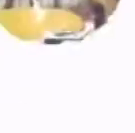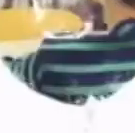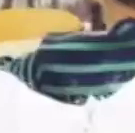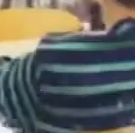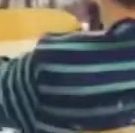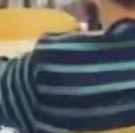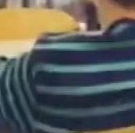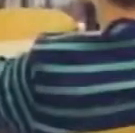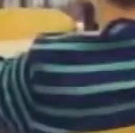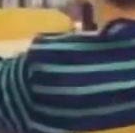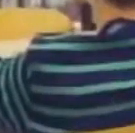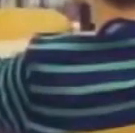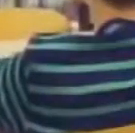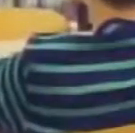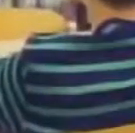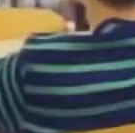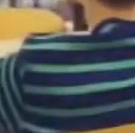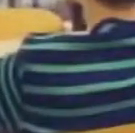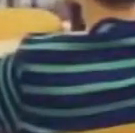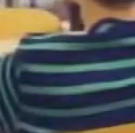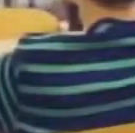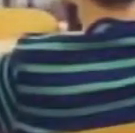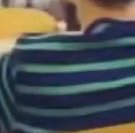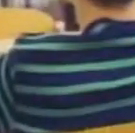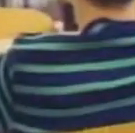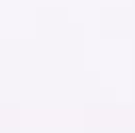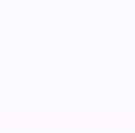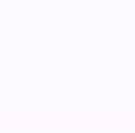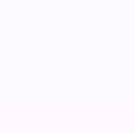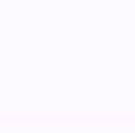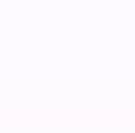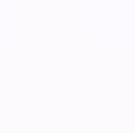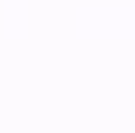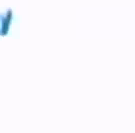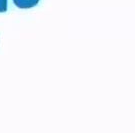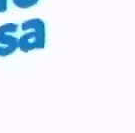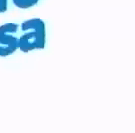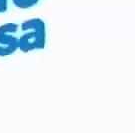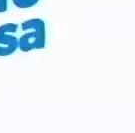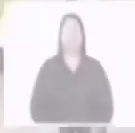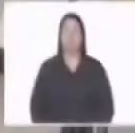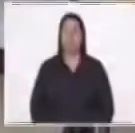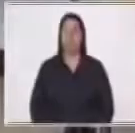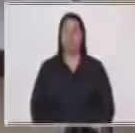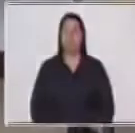A continuación, Matemática, cuarto primaria.